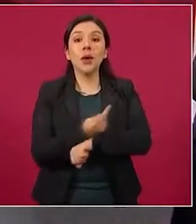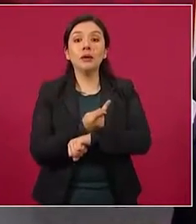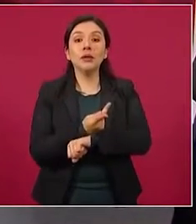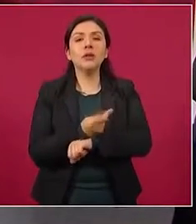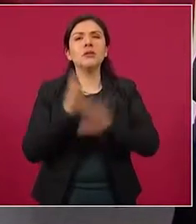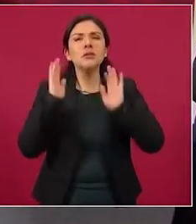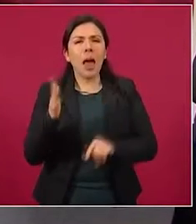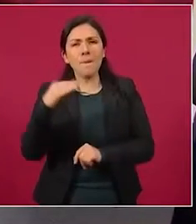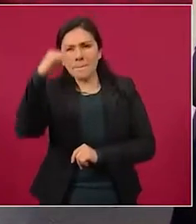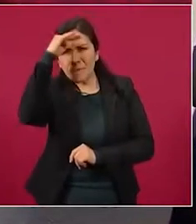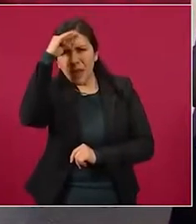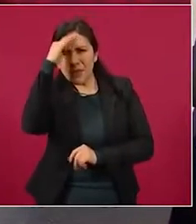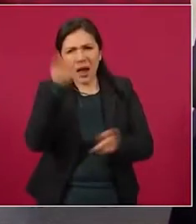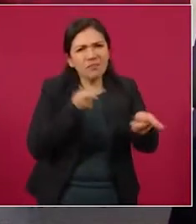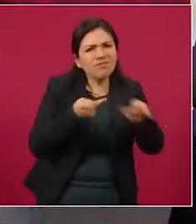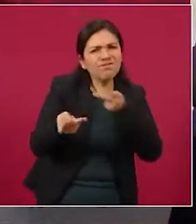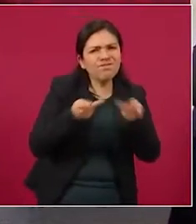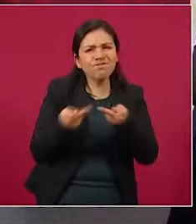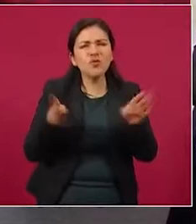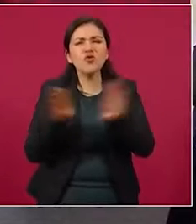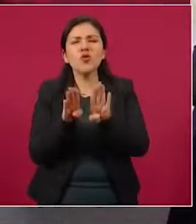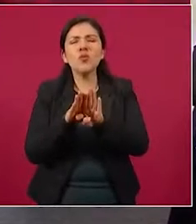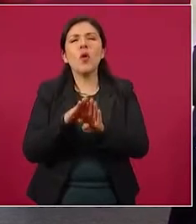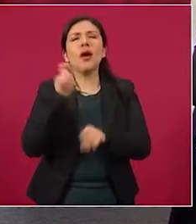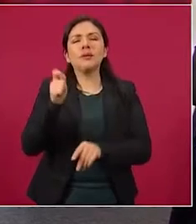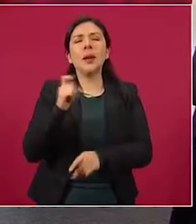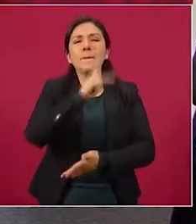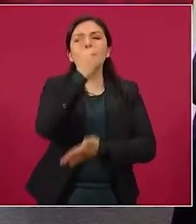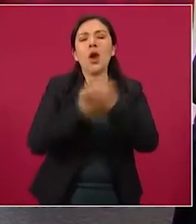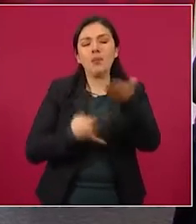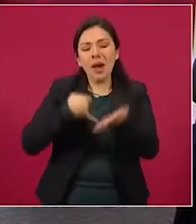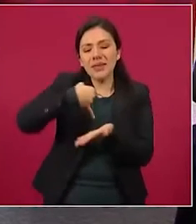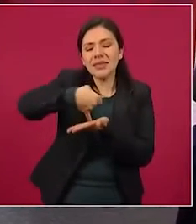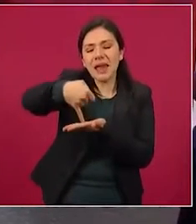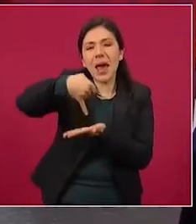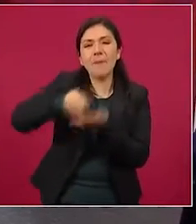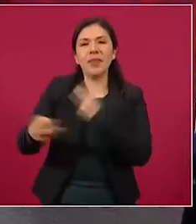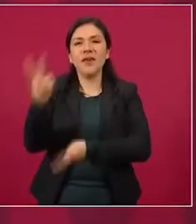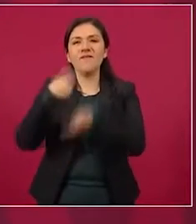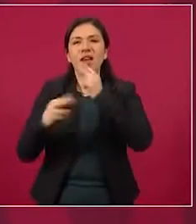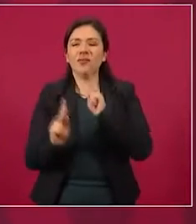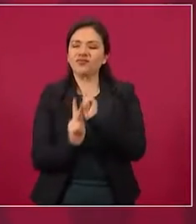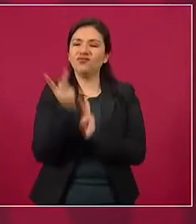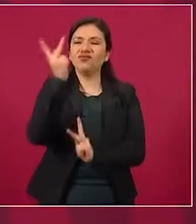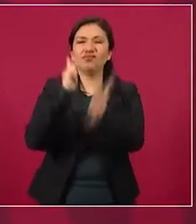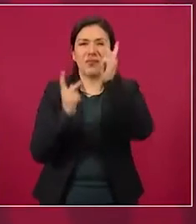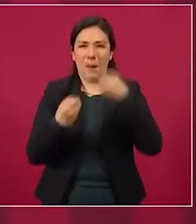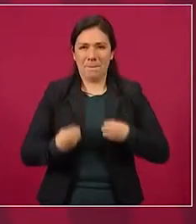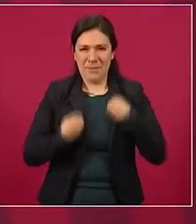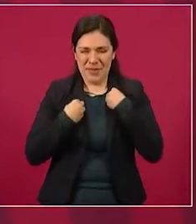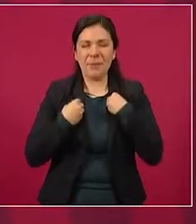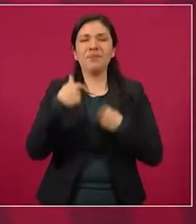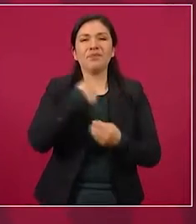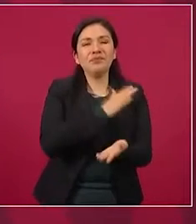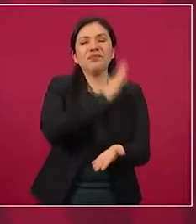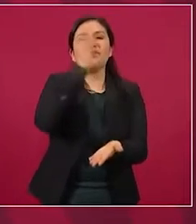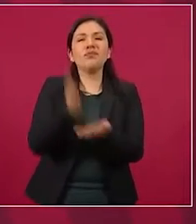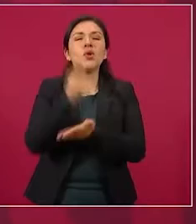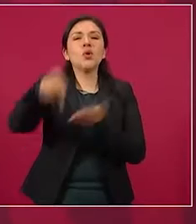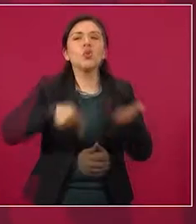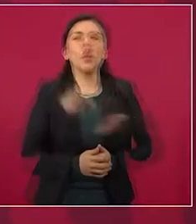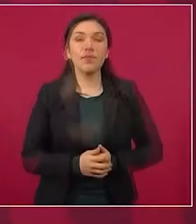de evaluar el programa Sembrando Vida. Llegamos a la zona arqueológica de